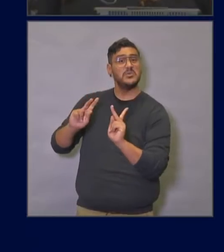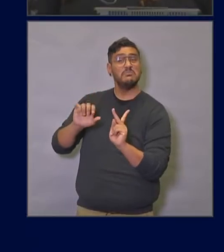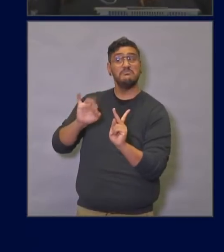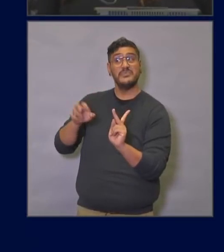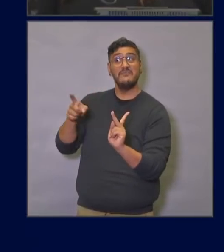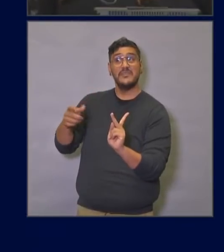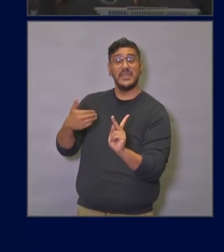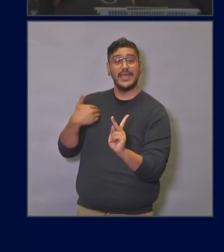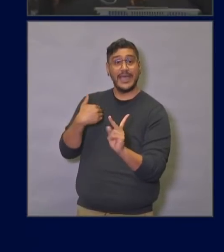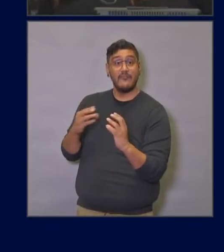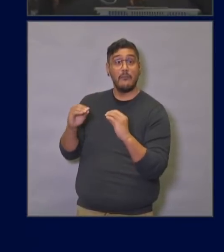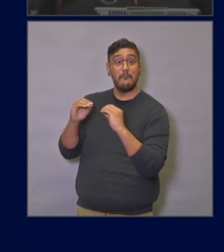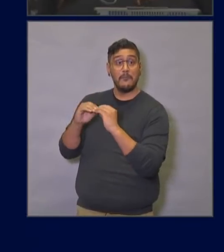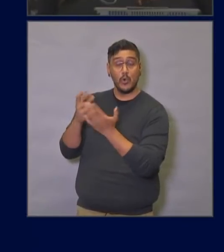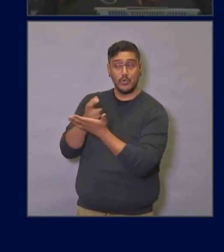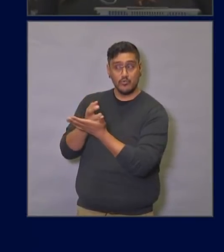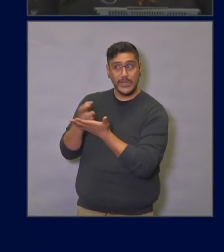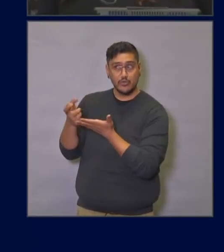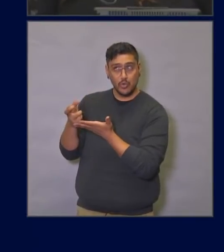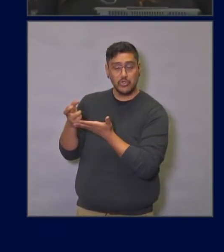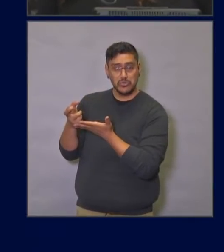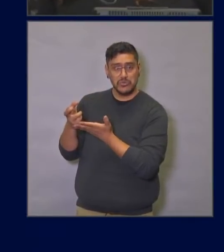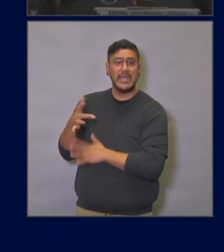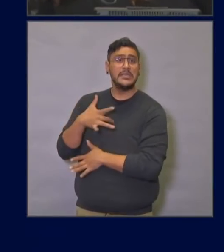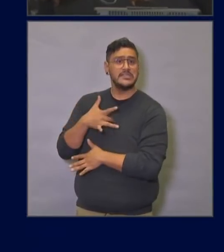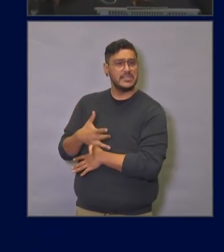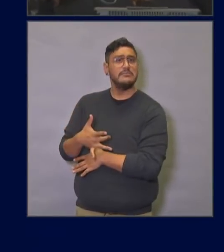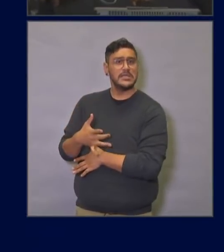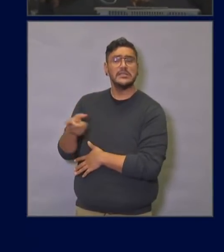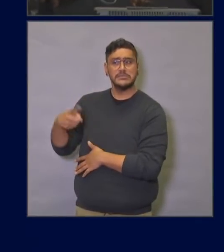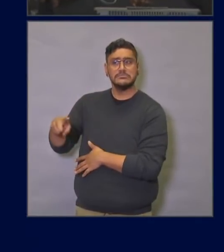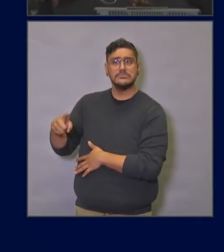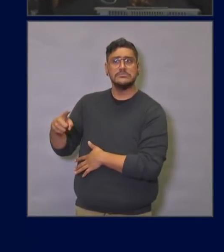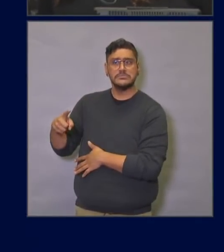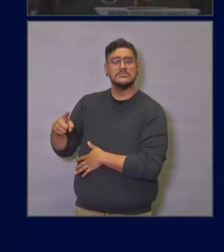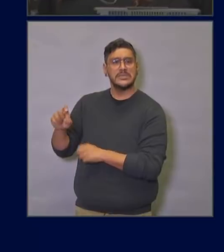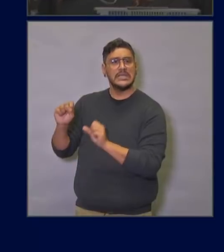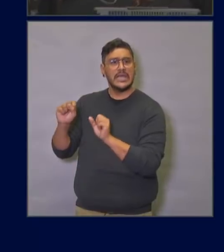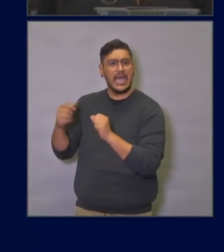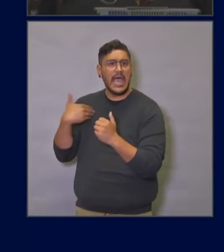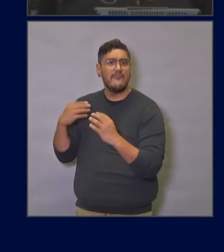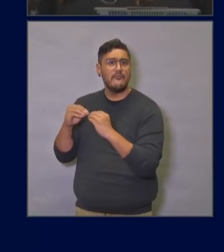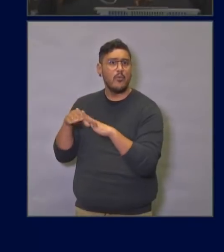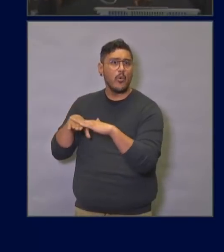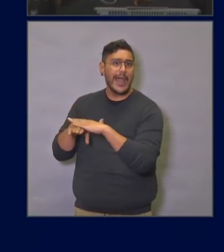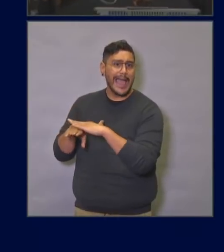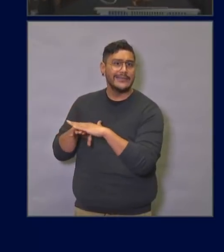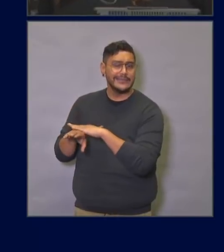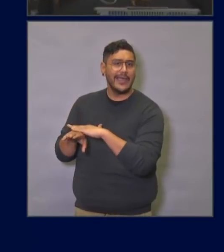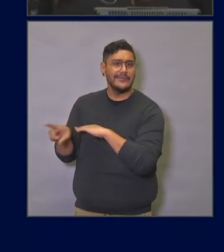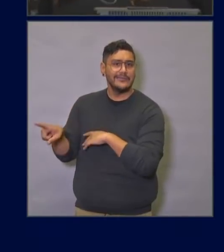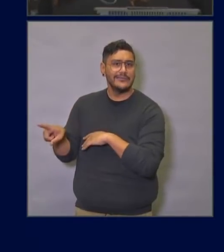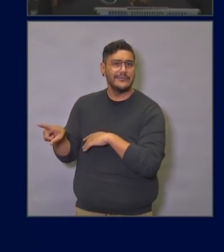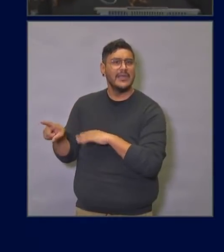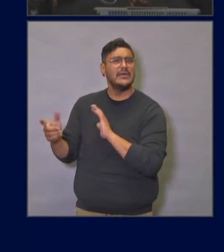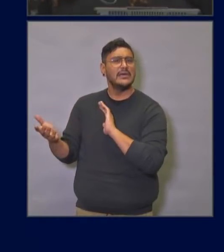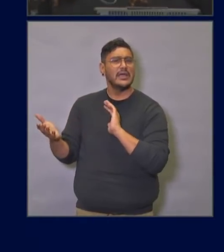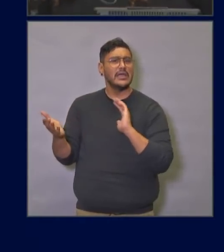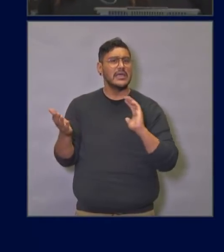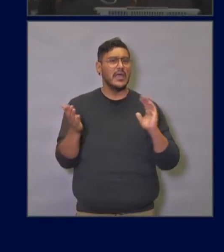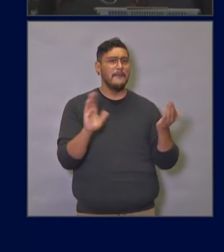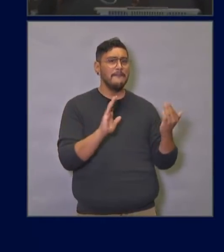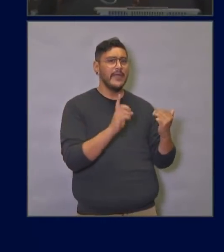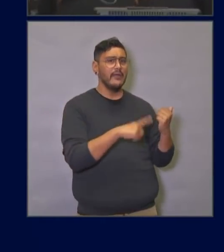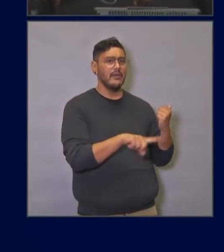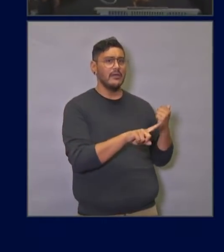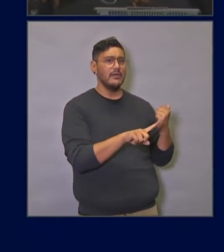comunidades con menos ingresos. Esto es un resultado directo del acceso desigual a un trabajo con salario